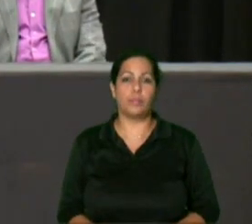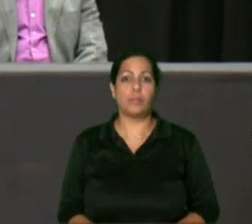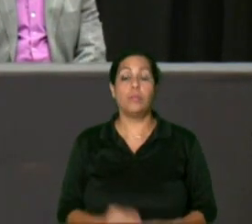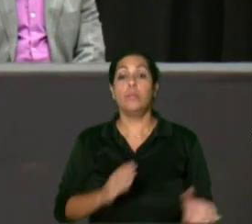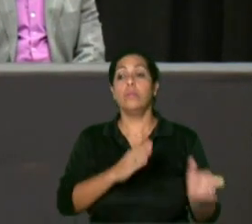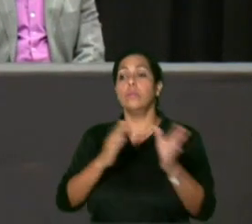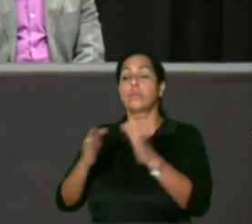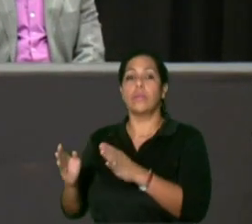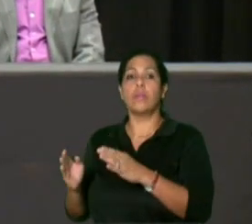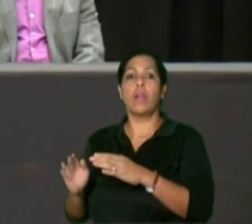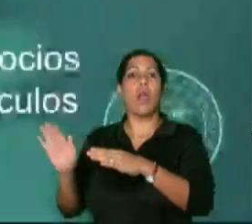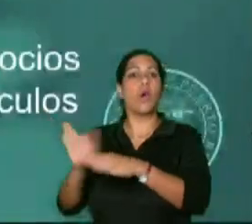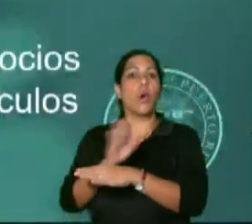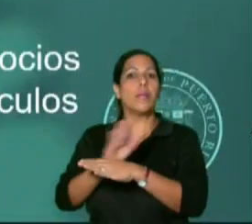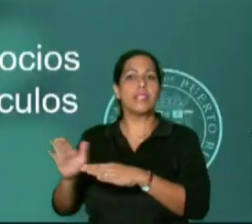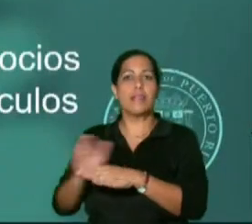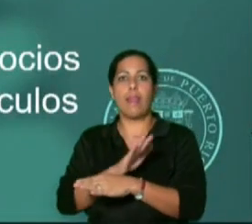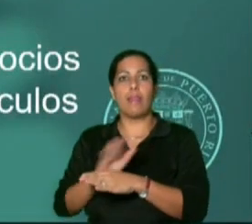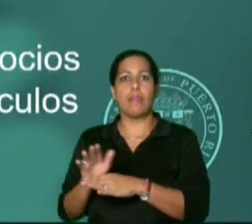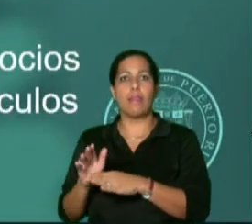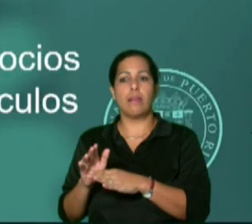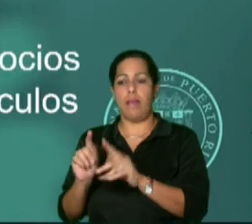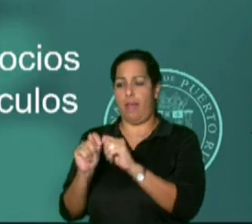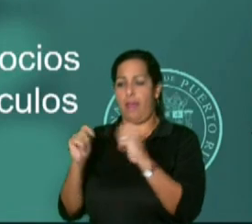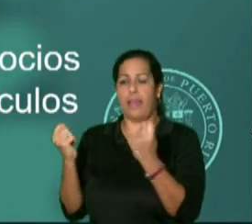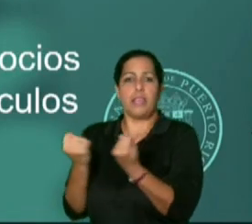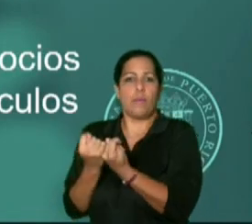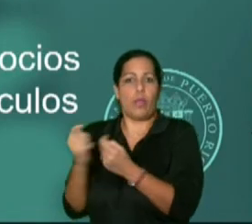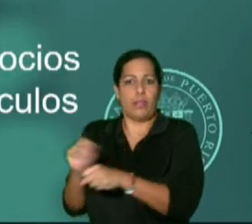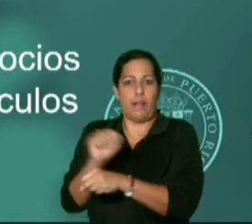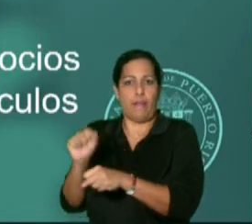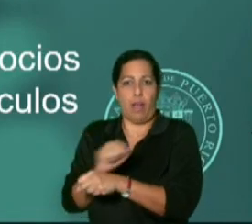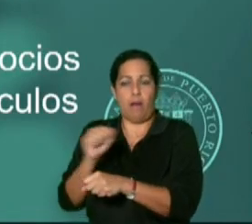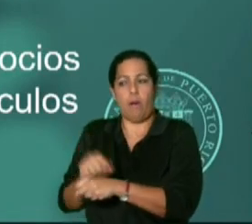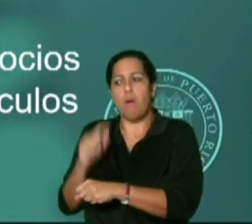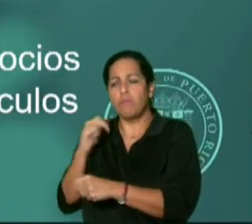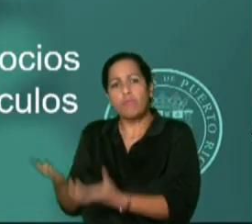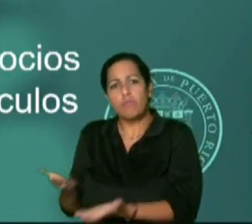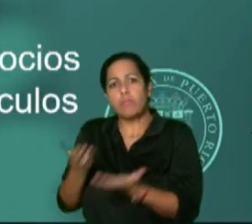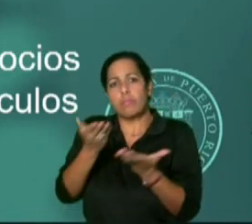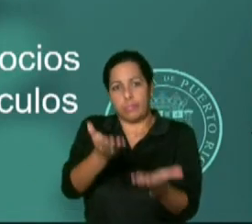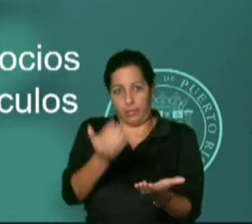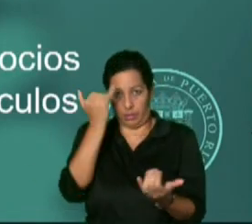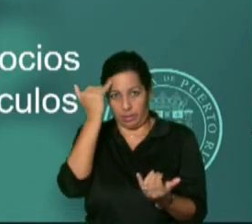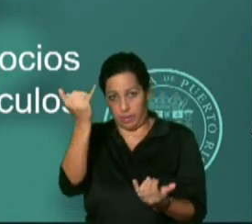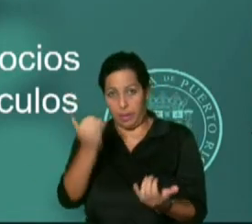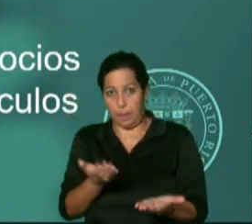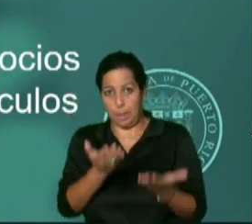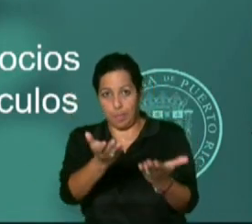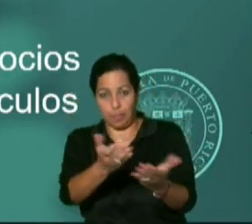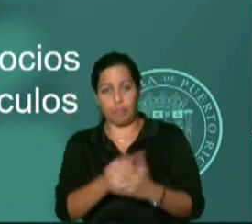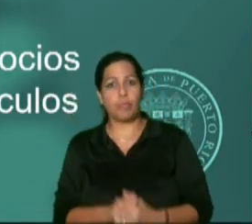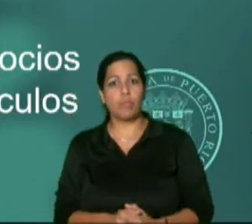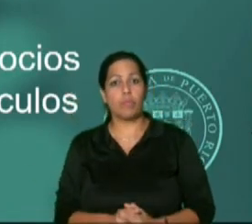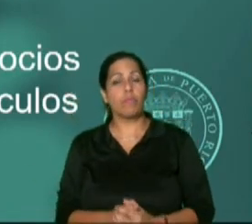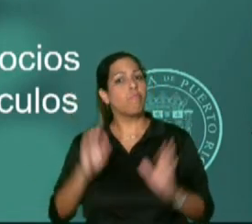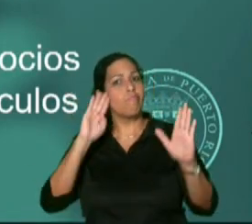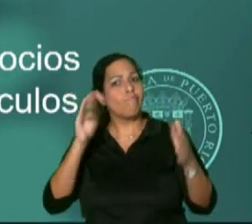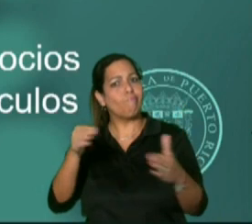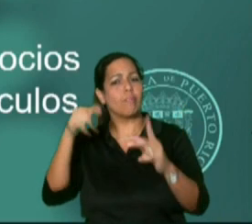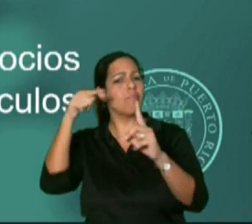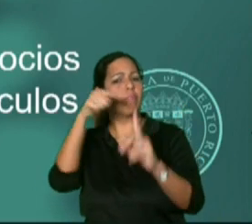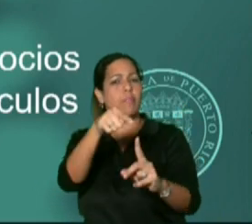En cuanto al sector comercial, el equipo de trabajo económico emitió unas recomendaciones. Estas se enfocaron de